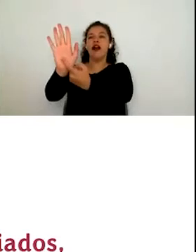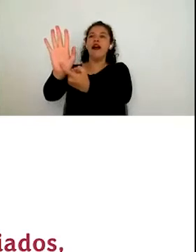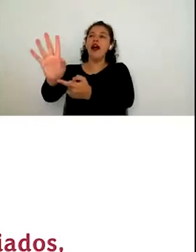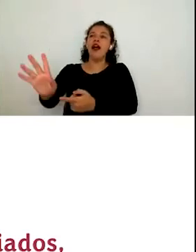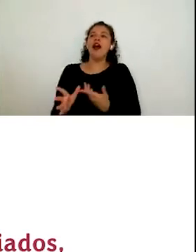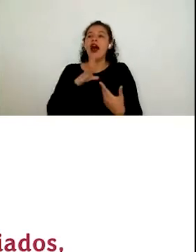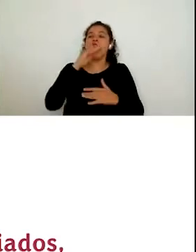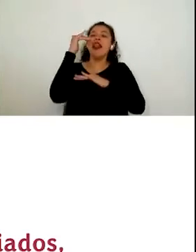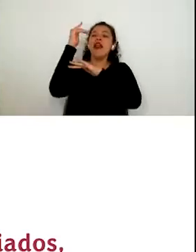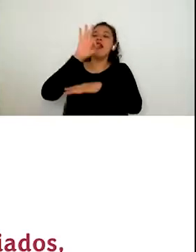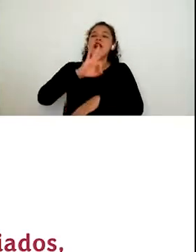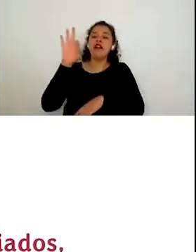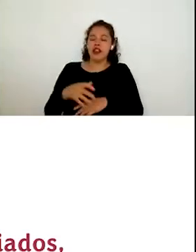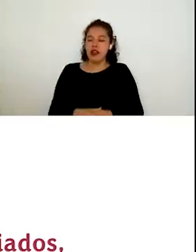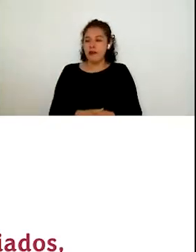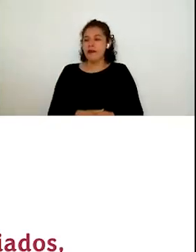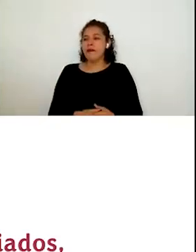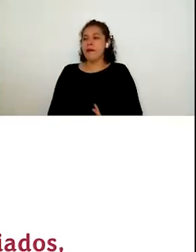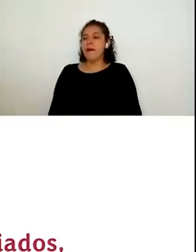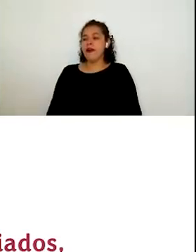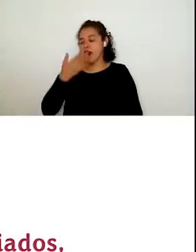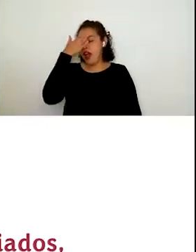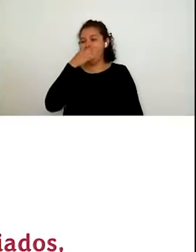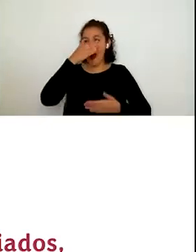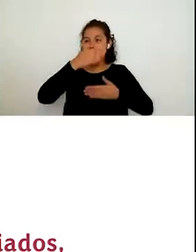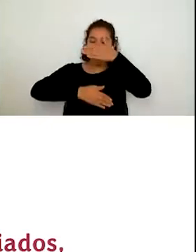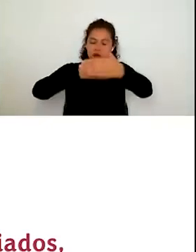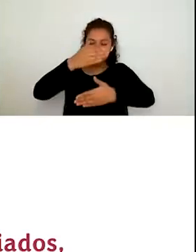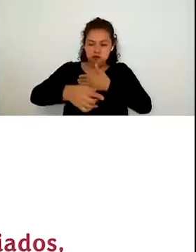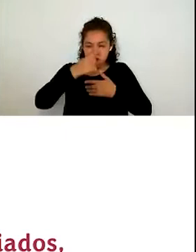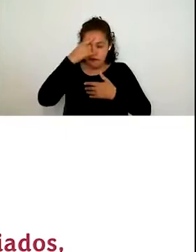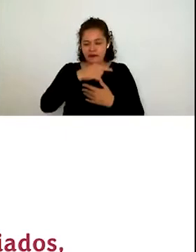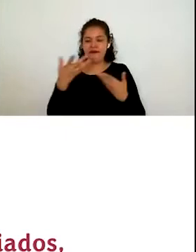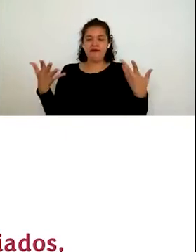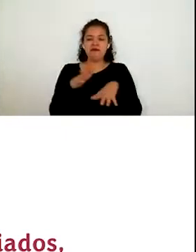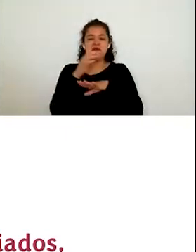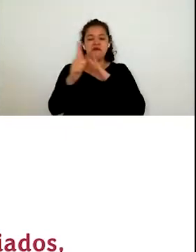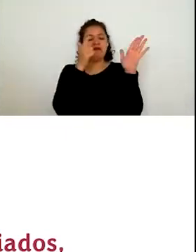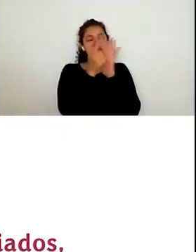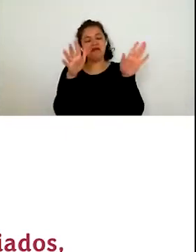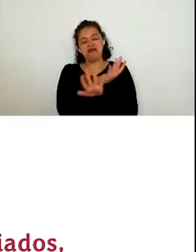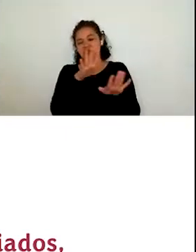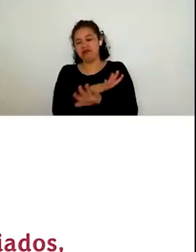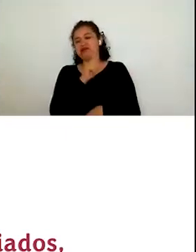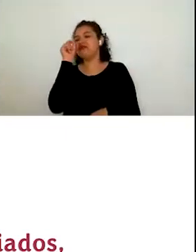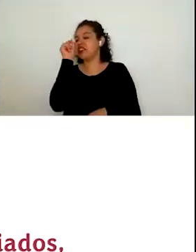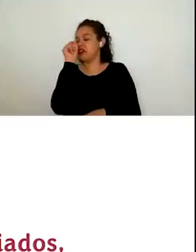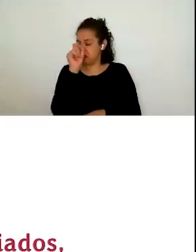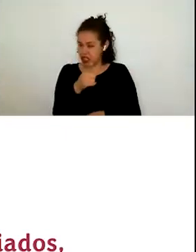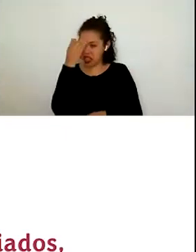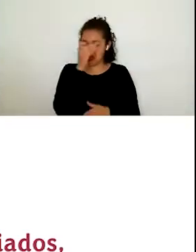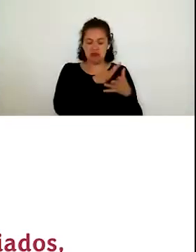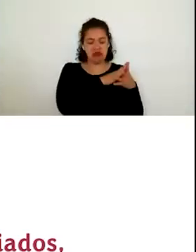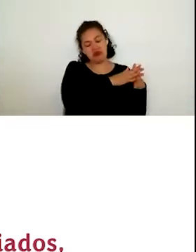ustedes saben, el proceso de autorización de reforma dentro de la Junta también lleva un tiempo